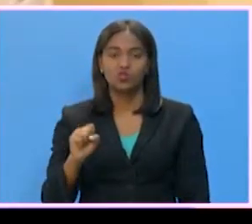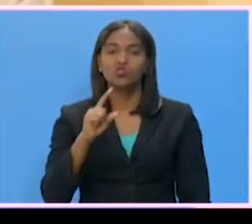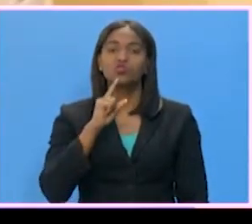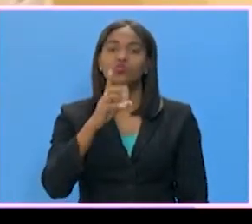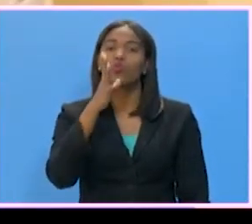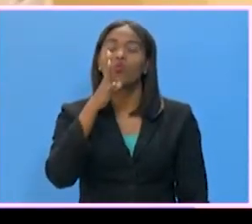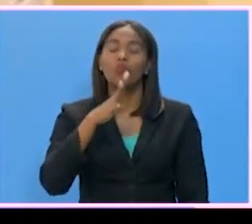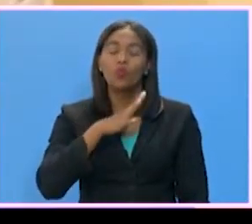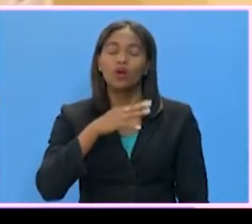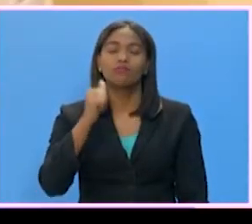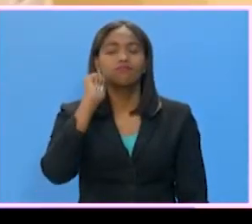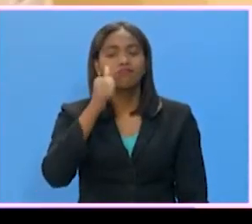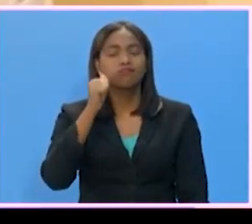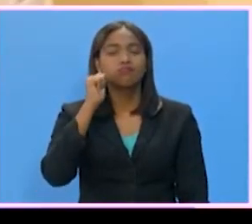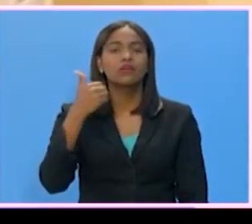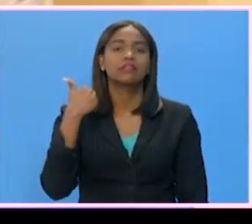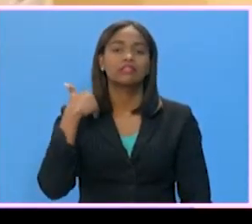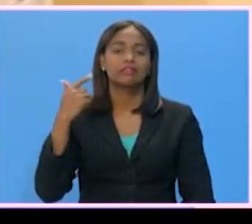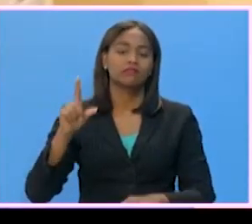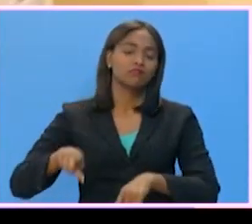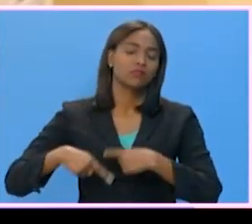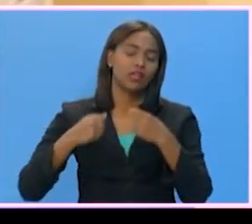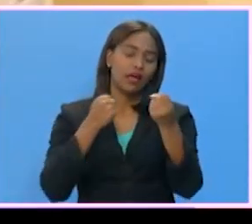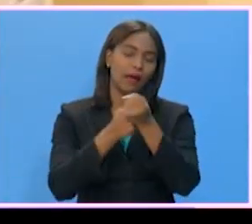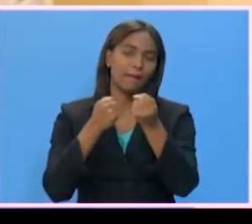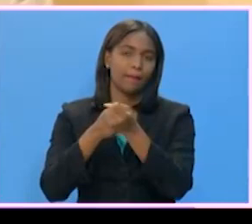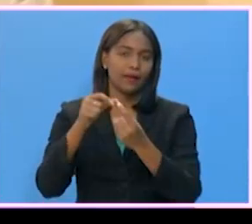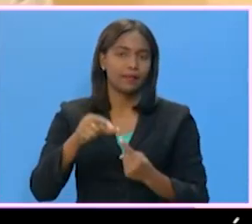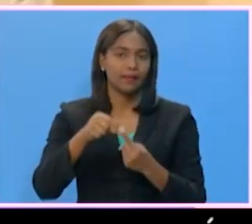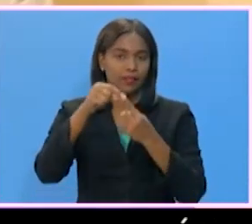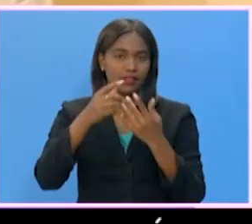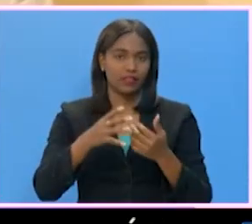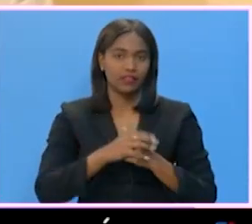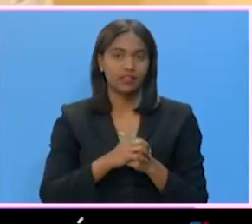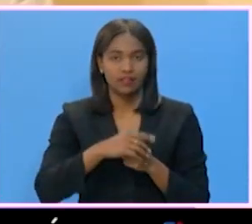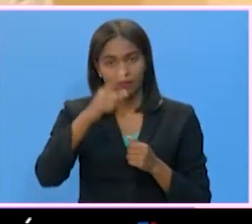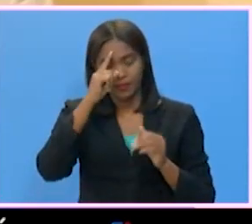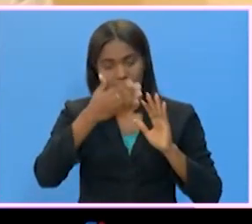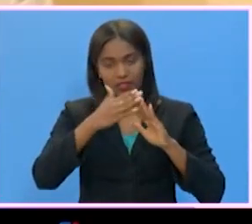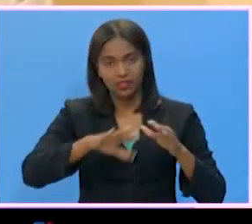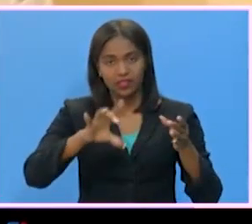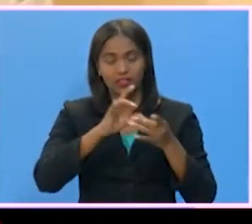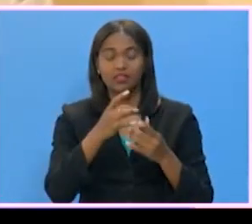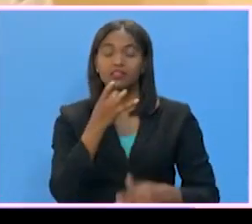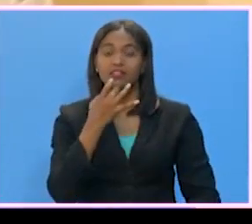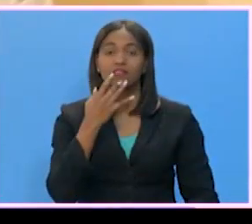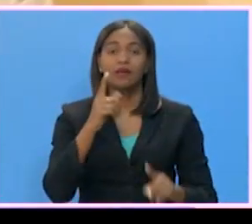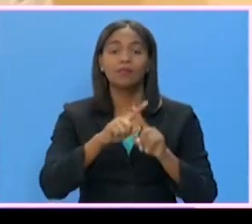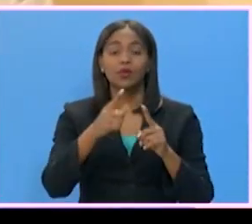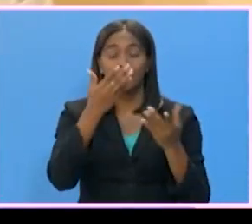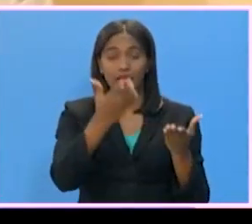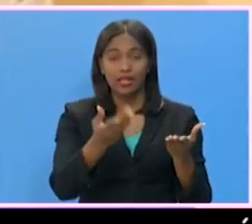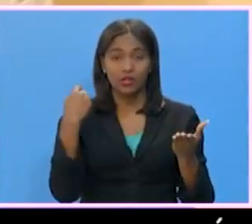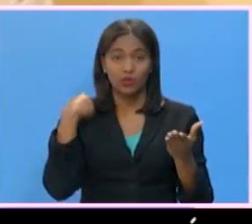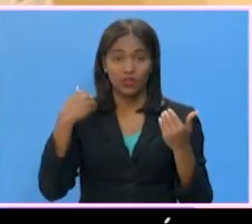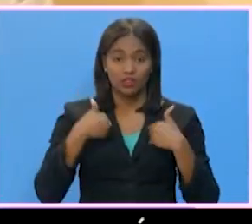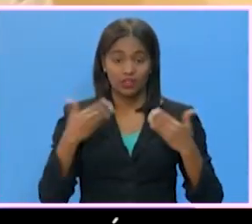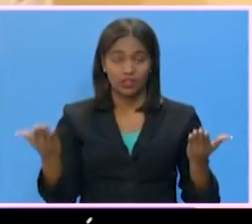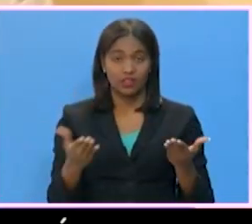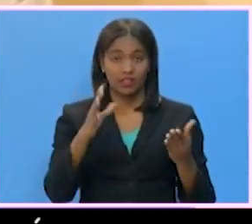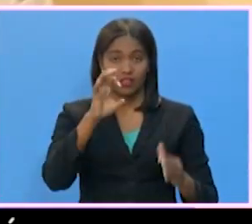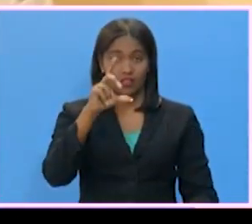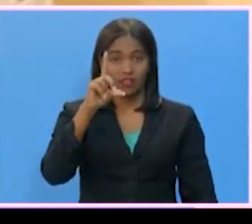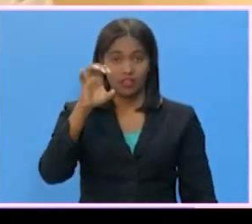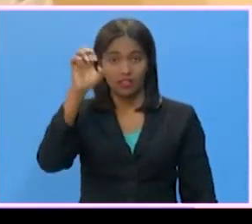mujeres que día a día vienen haciendo aportes fundamentales para el sector eléctrico. Pero así como lo tenemos también en